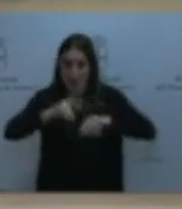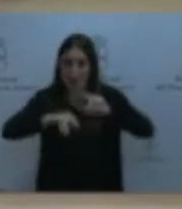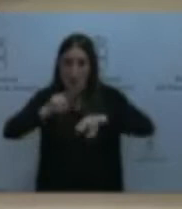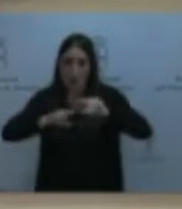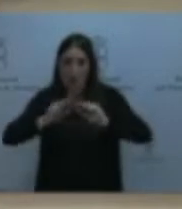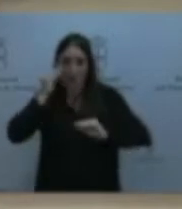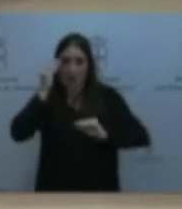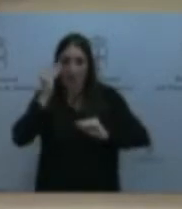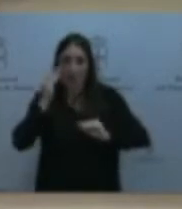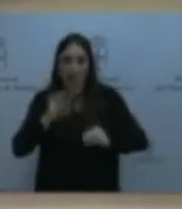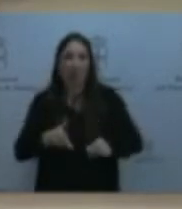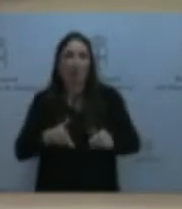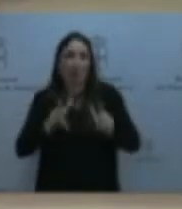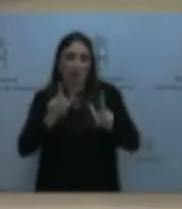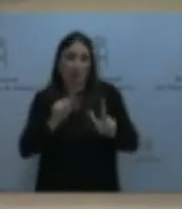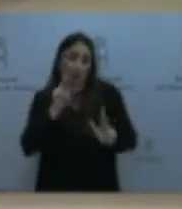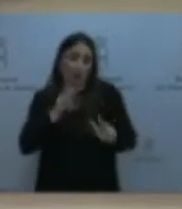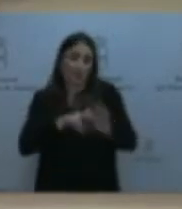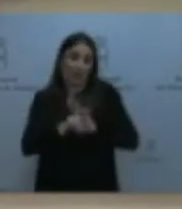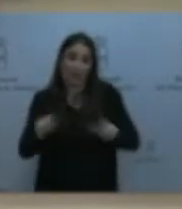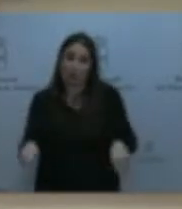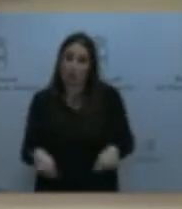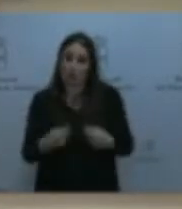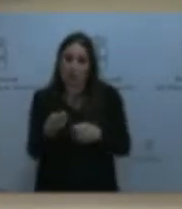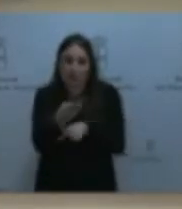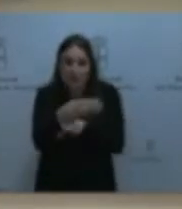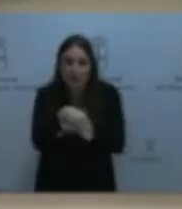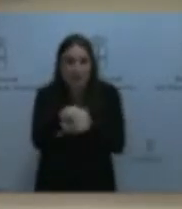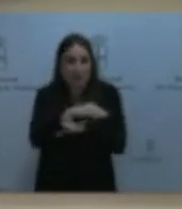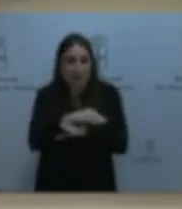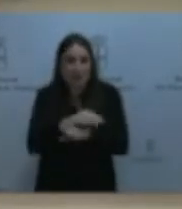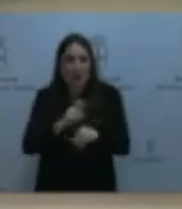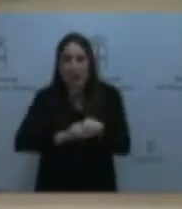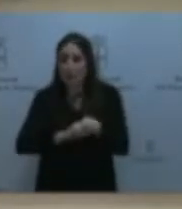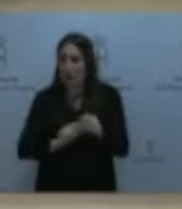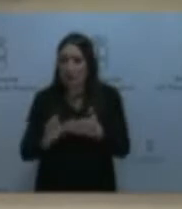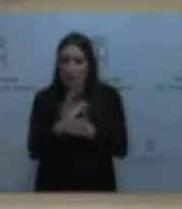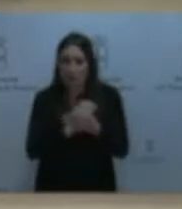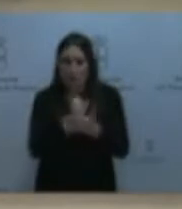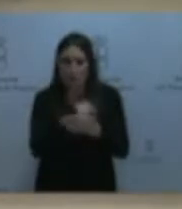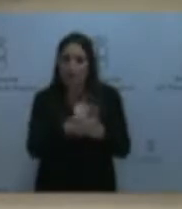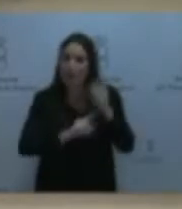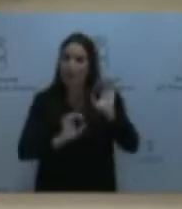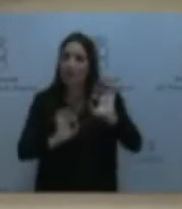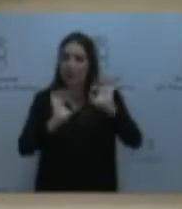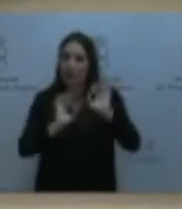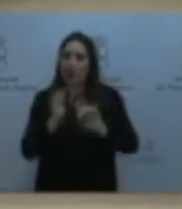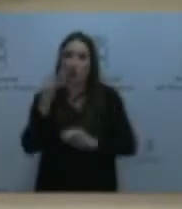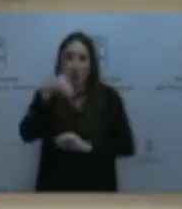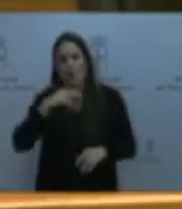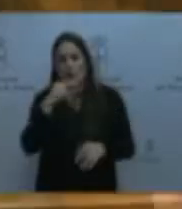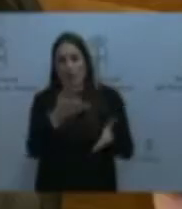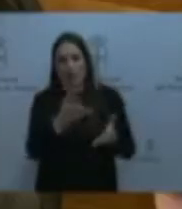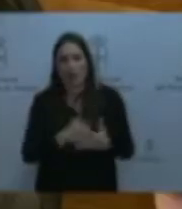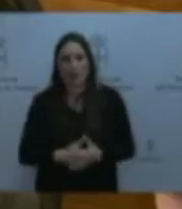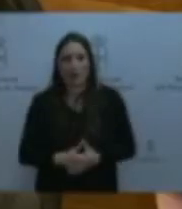permiten salvaguardar, desde el punto de vista de los recursos naturales, el conjunto de especies afectadas y, de forma particular, las poblaciones de salmón.